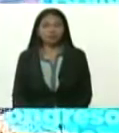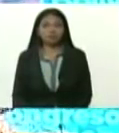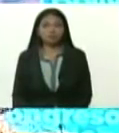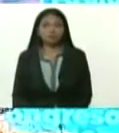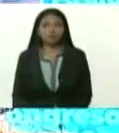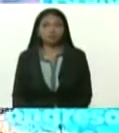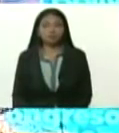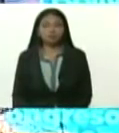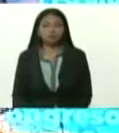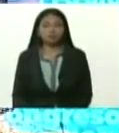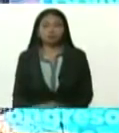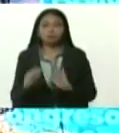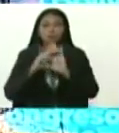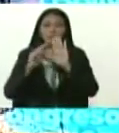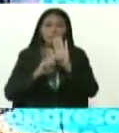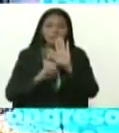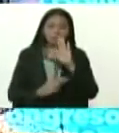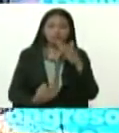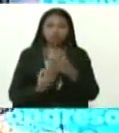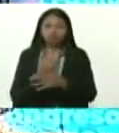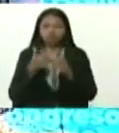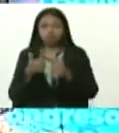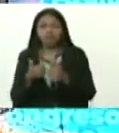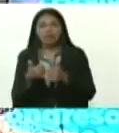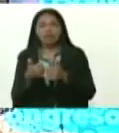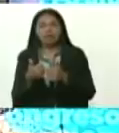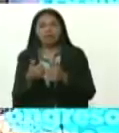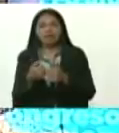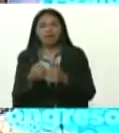Y un alineamiento fundamental, Aristóbulo,